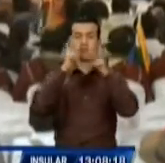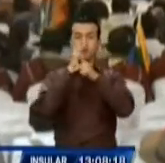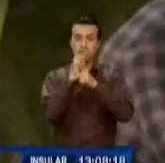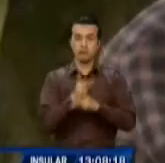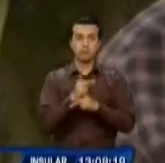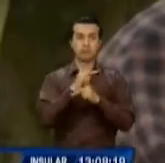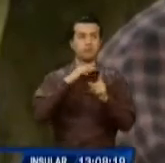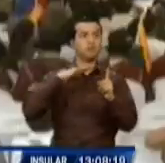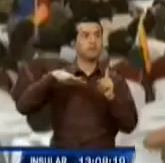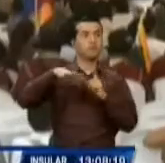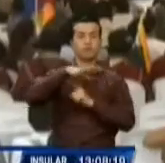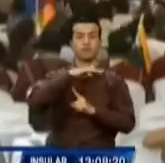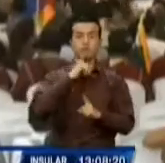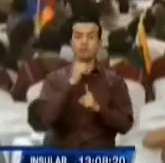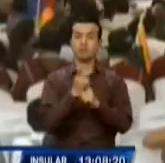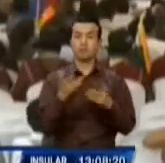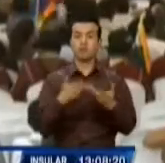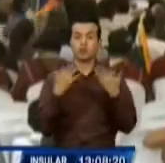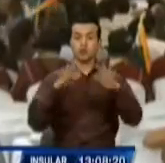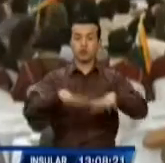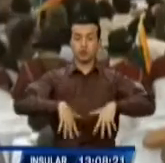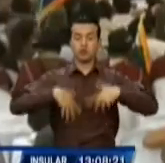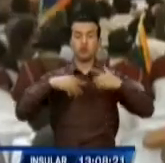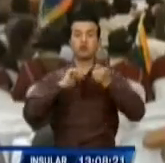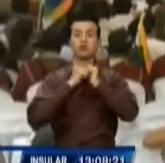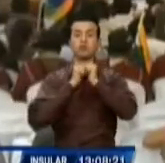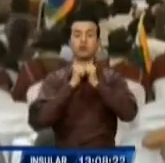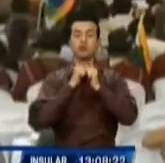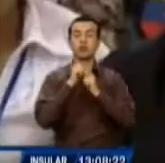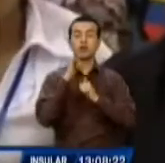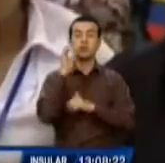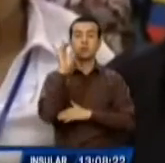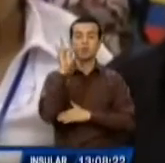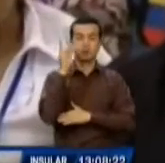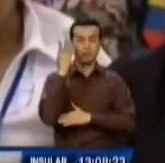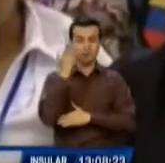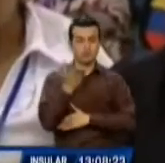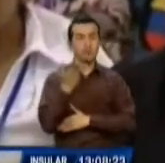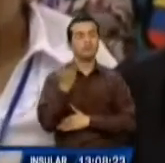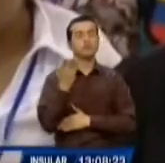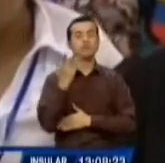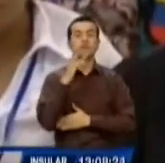de la vida, que se desarrolla en el Coliseo Deportivo Quillacollo, en Bolivia, y